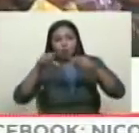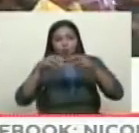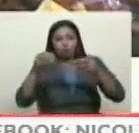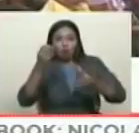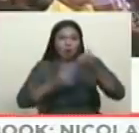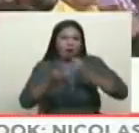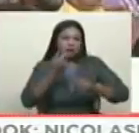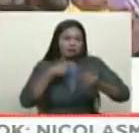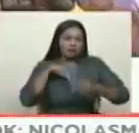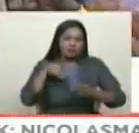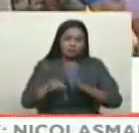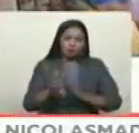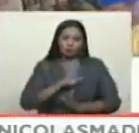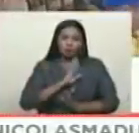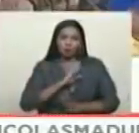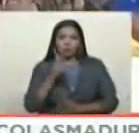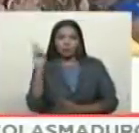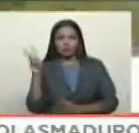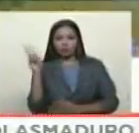aquí, aquí.